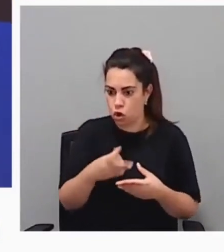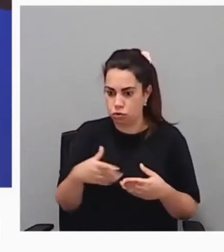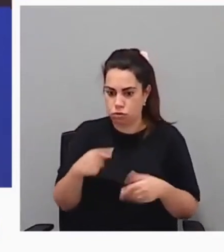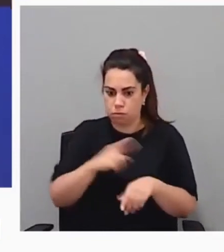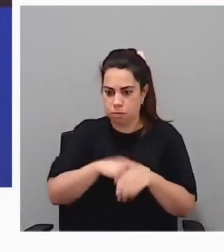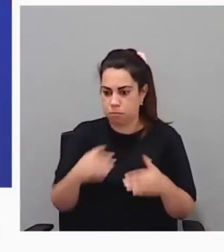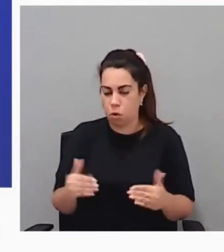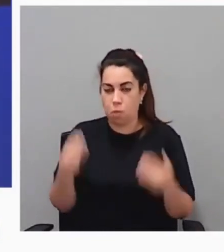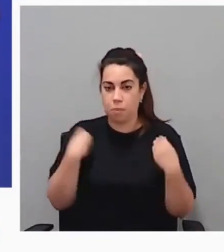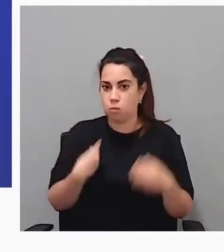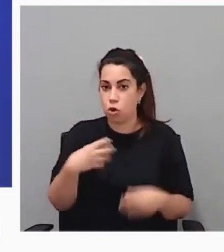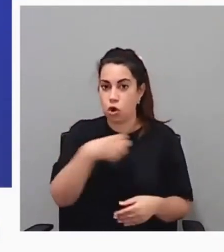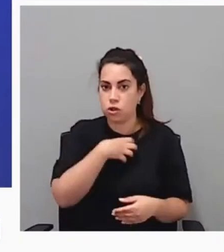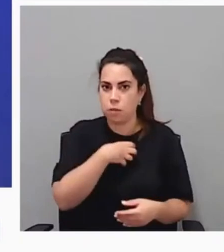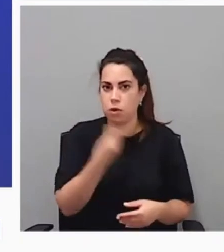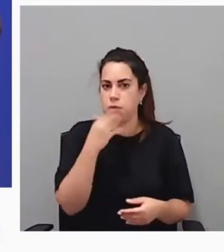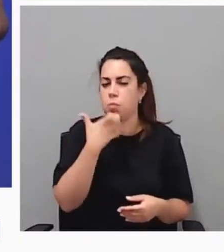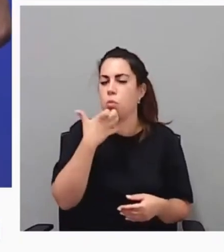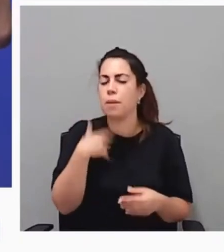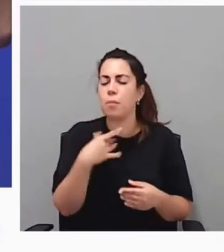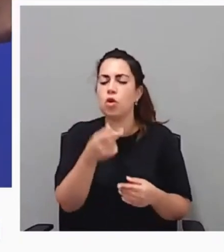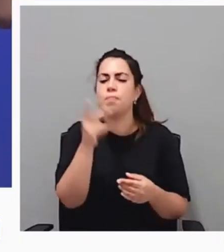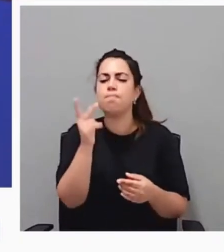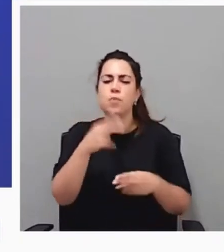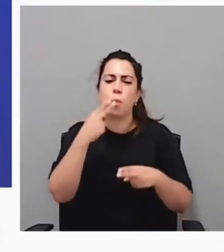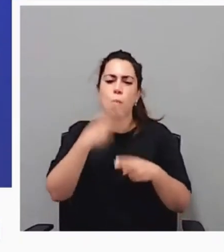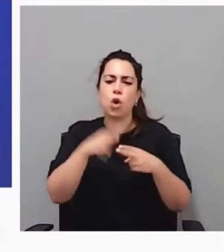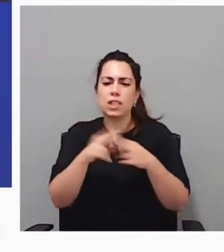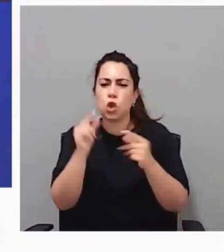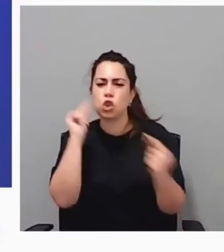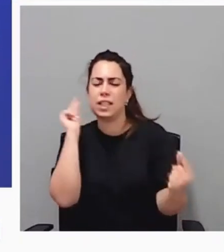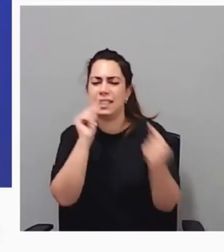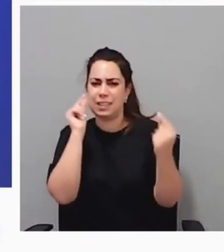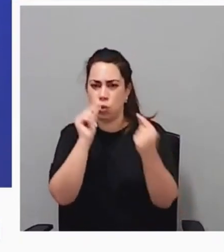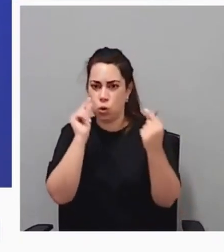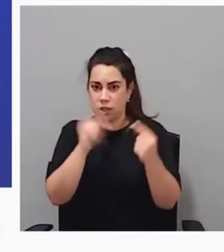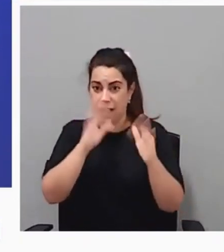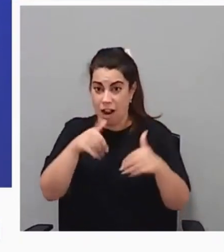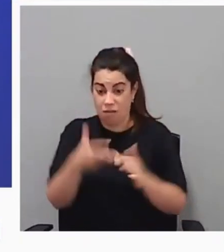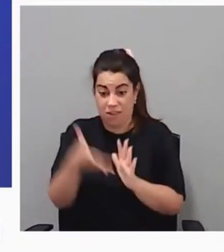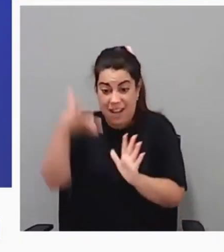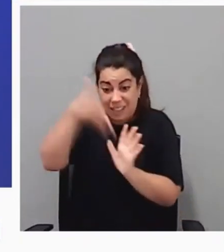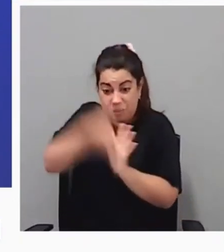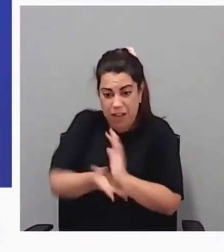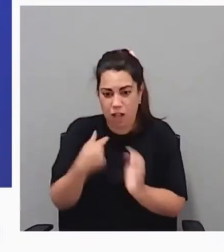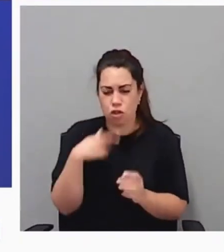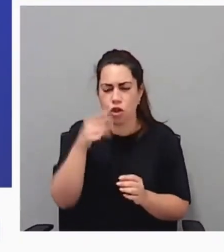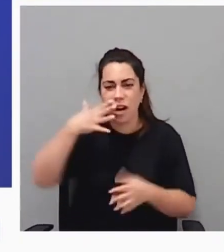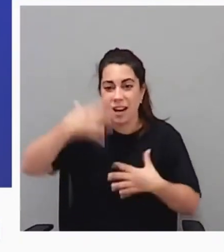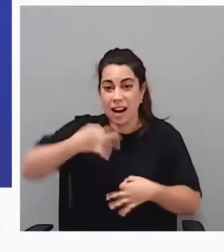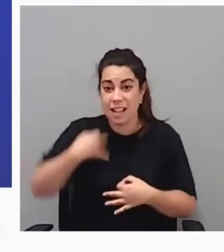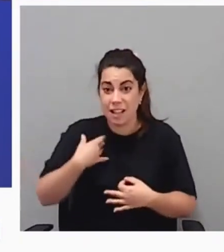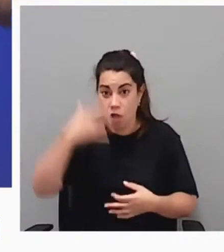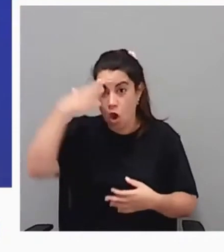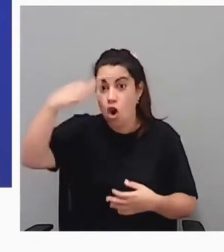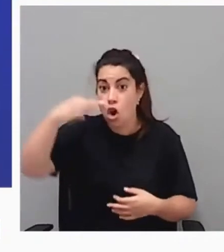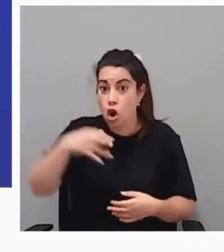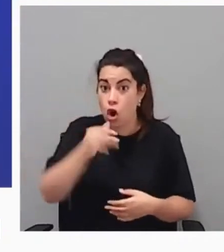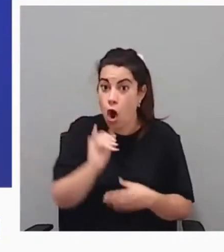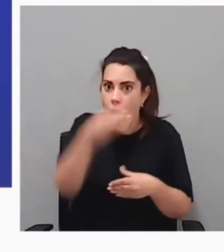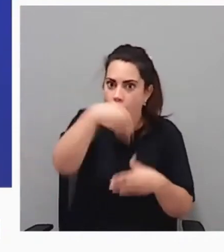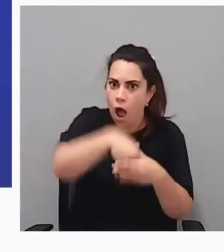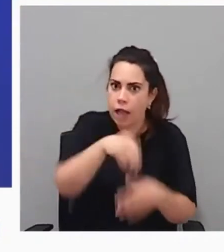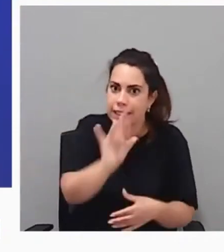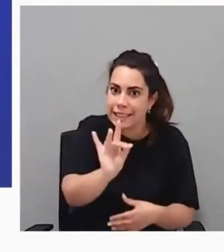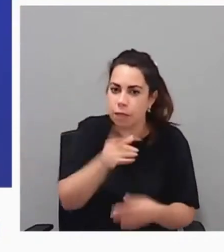nosotros discutimos siempre, los políticos crean una explicación lógica de la realidad, pero nunca es completa. Siempre va a